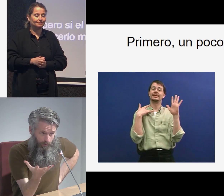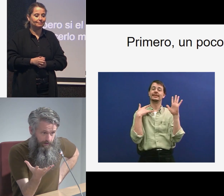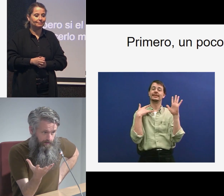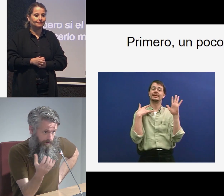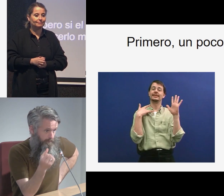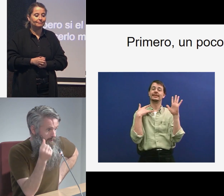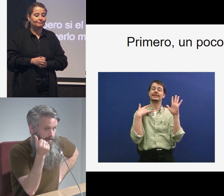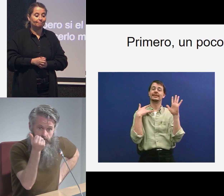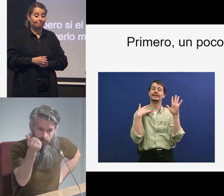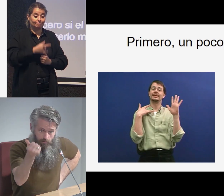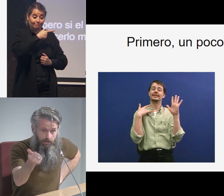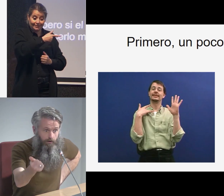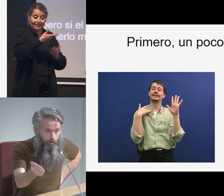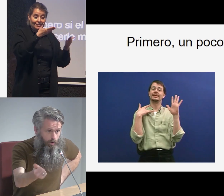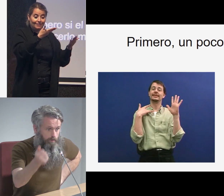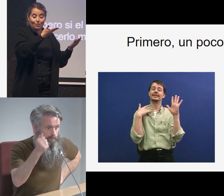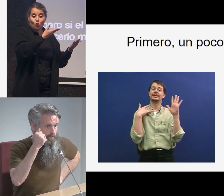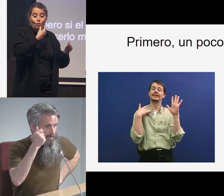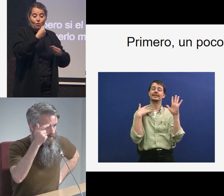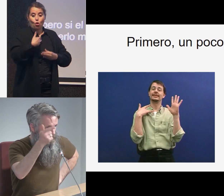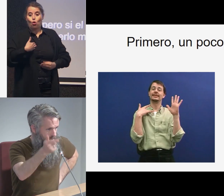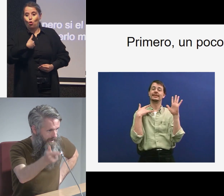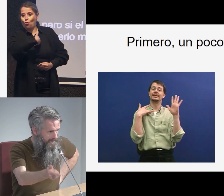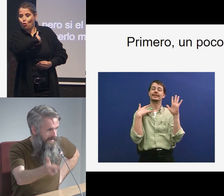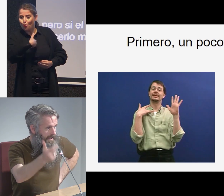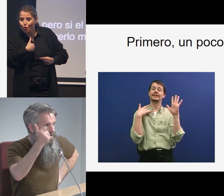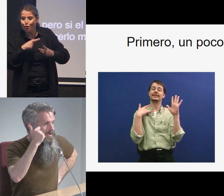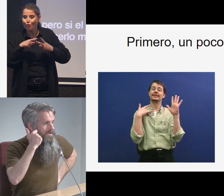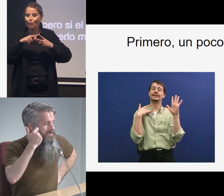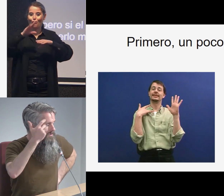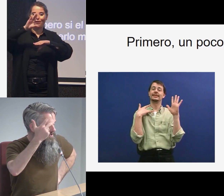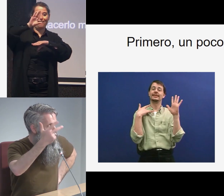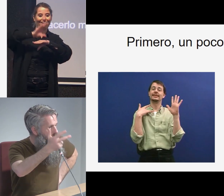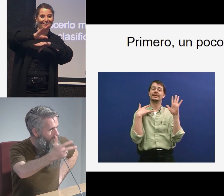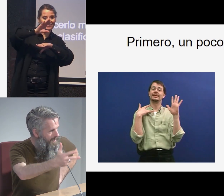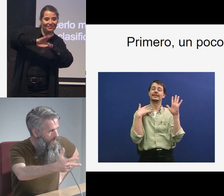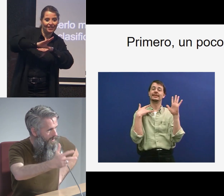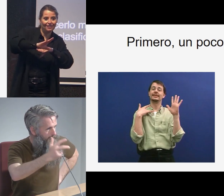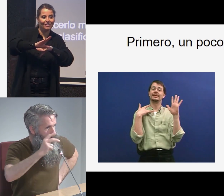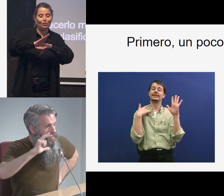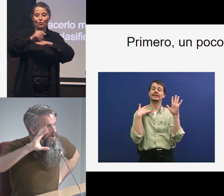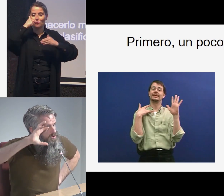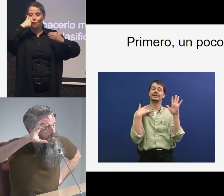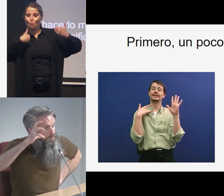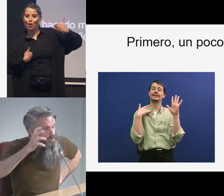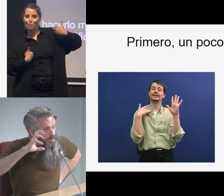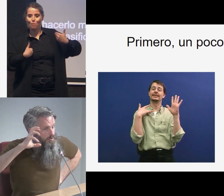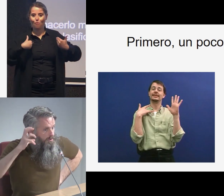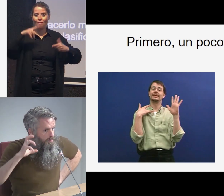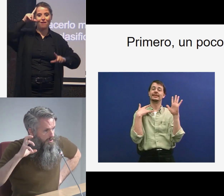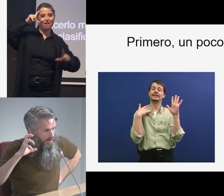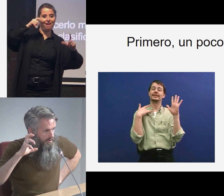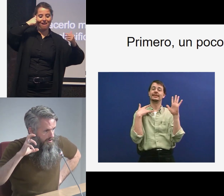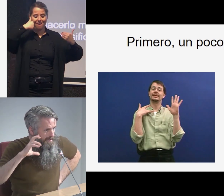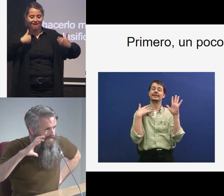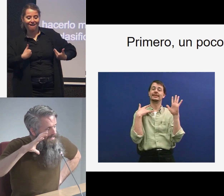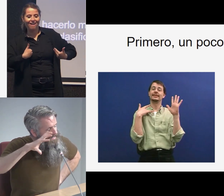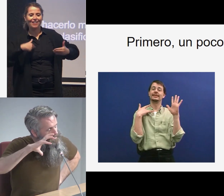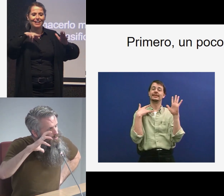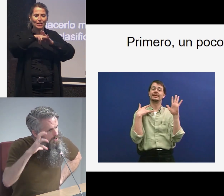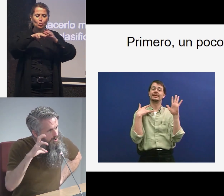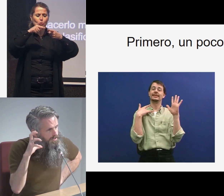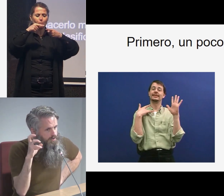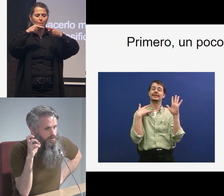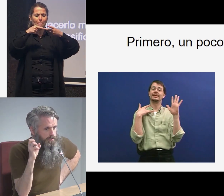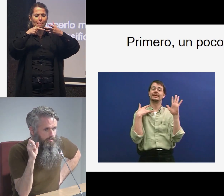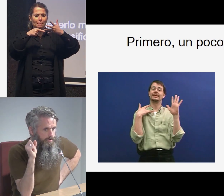¿Y cómo lo hace? Pues con el rol, con los clasificadores, con el cuerpo. Son muchos recursos